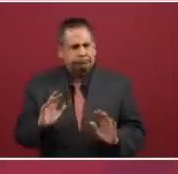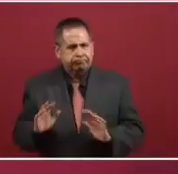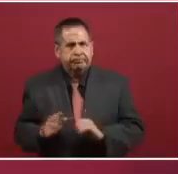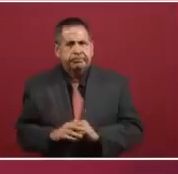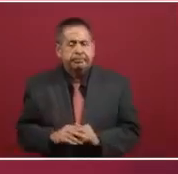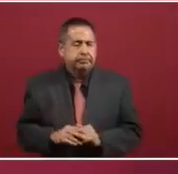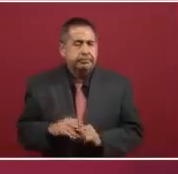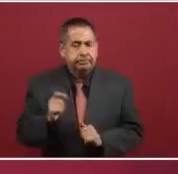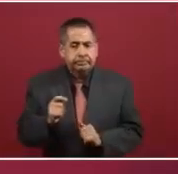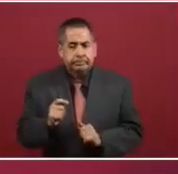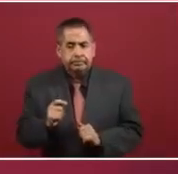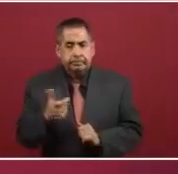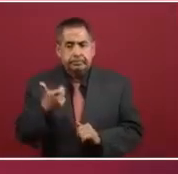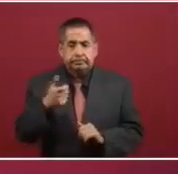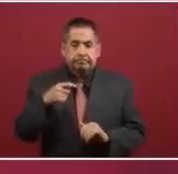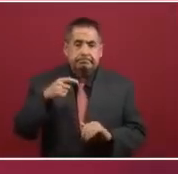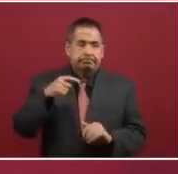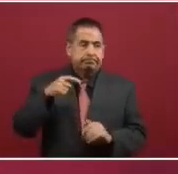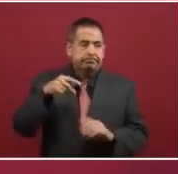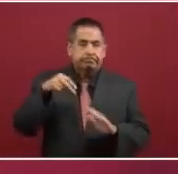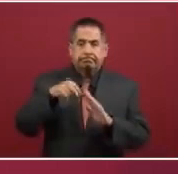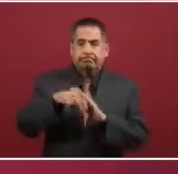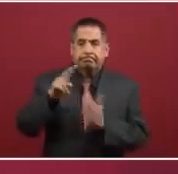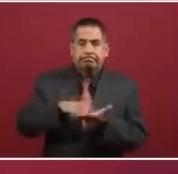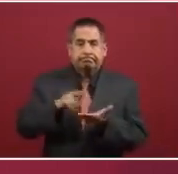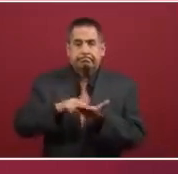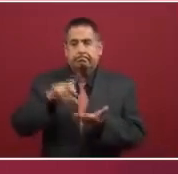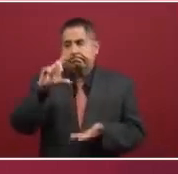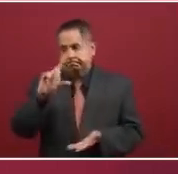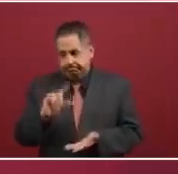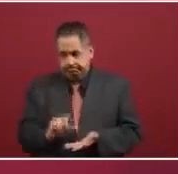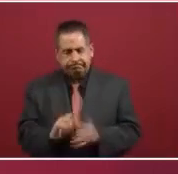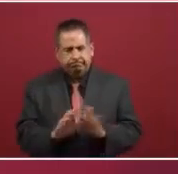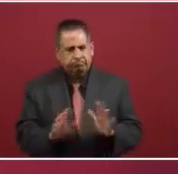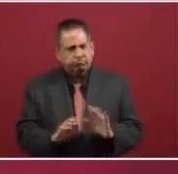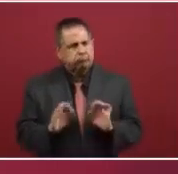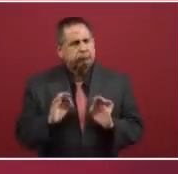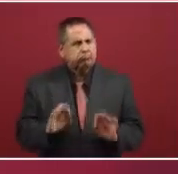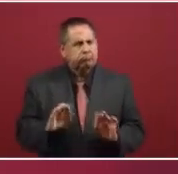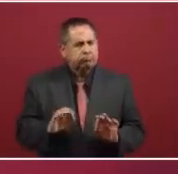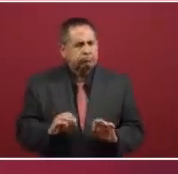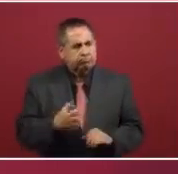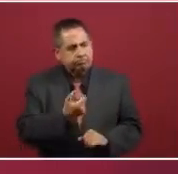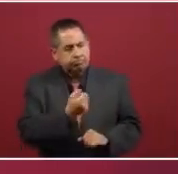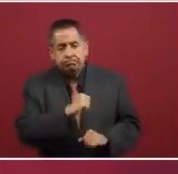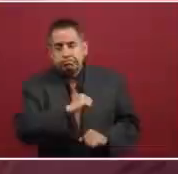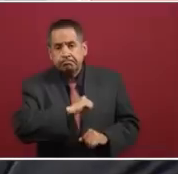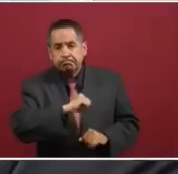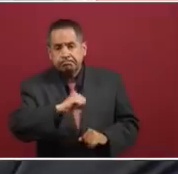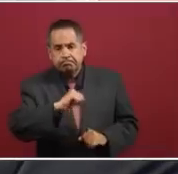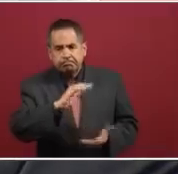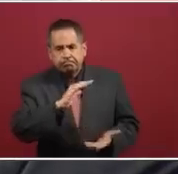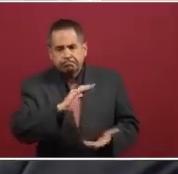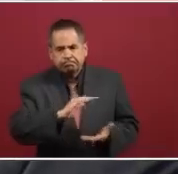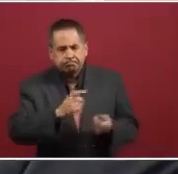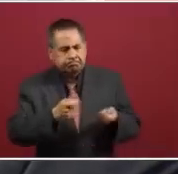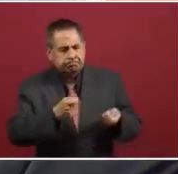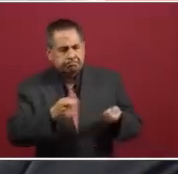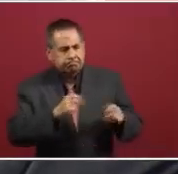no ha habido depreciaciones, la inflación también bajo